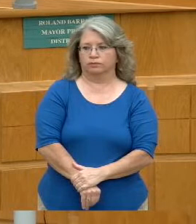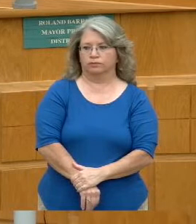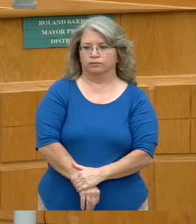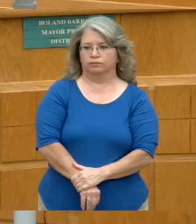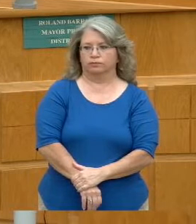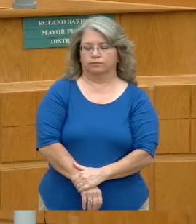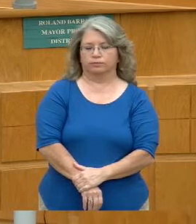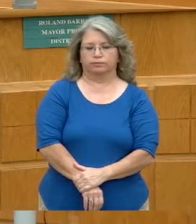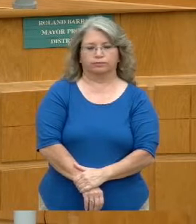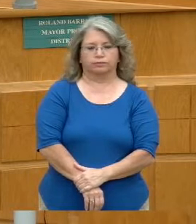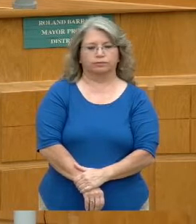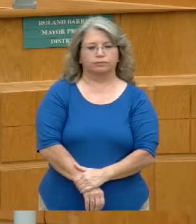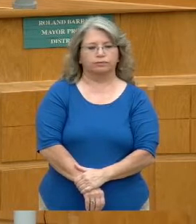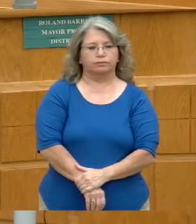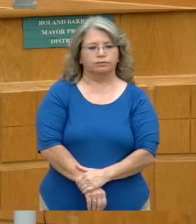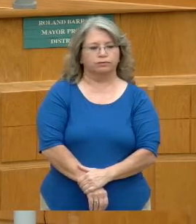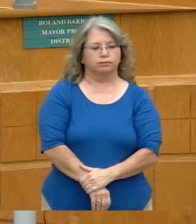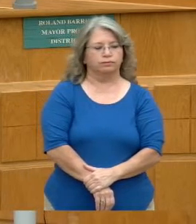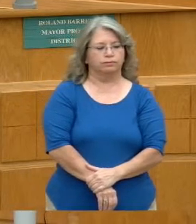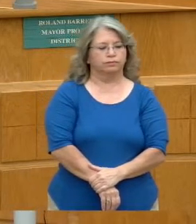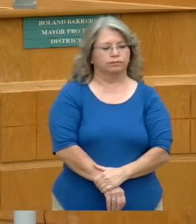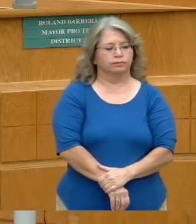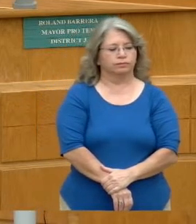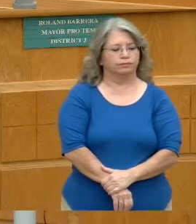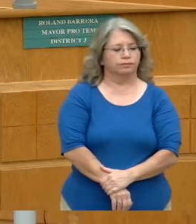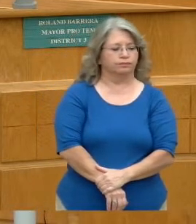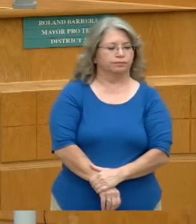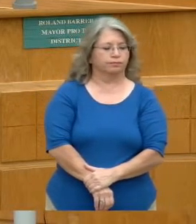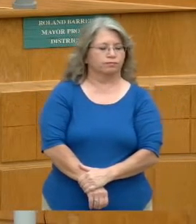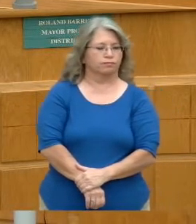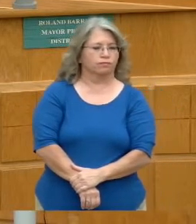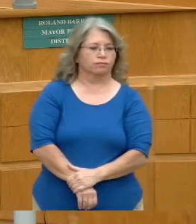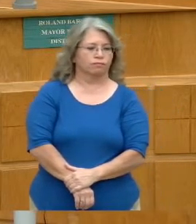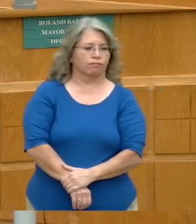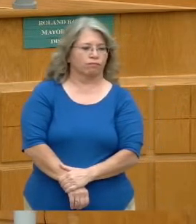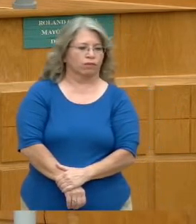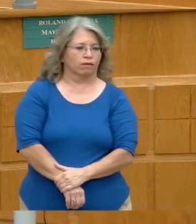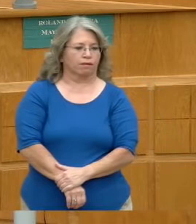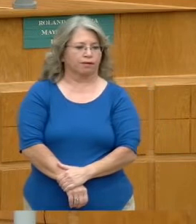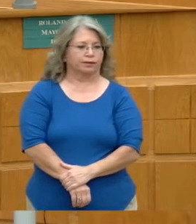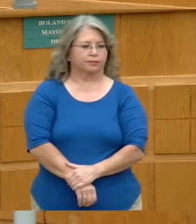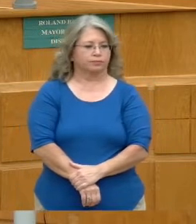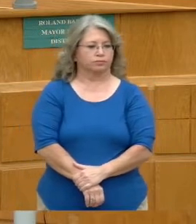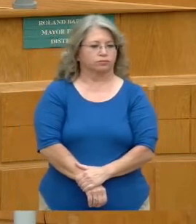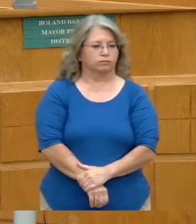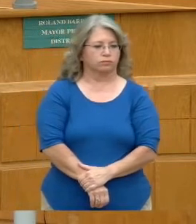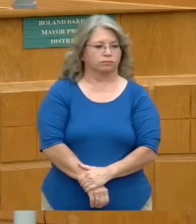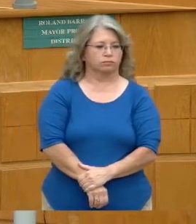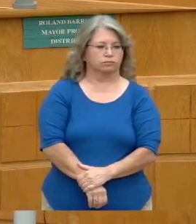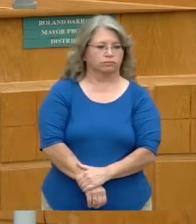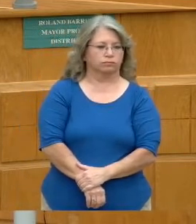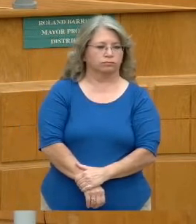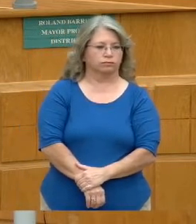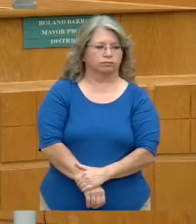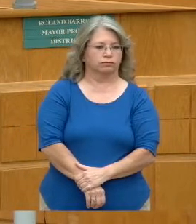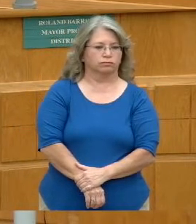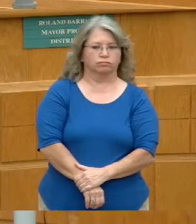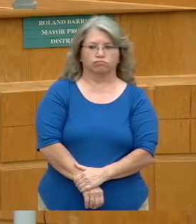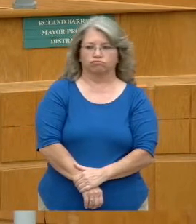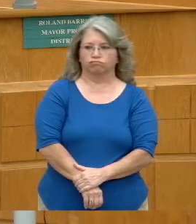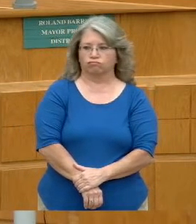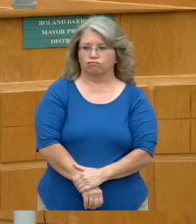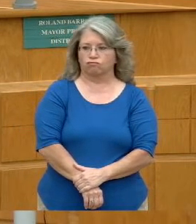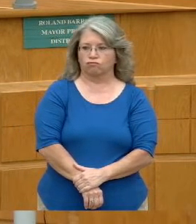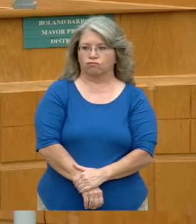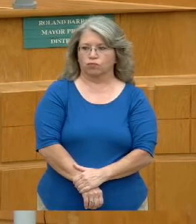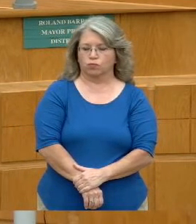del virus. 42 personas han sido hospitalizadas, 6 continúan en el hospital, 2 en la unidad de cuidados intensivos. 127